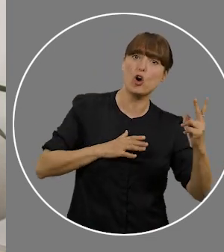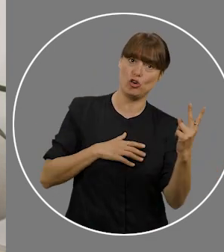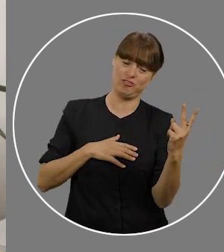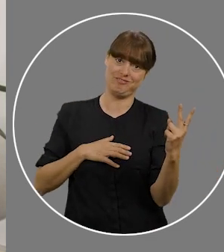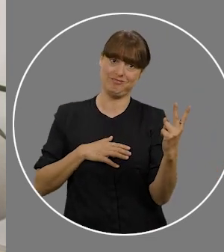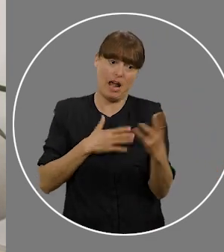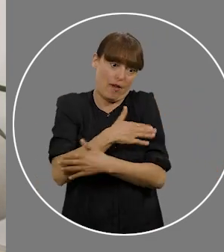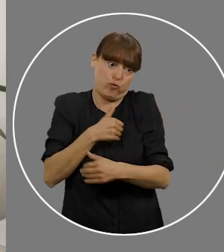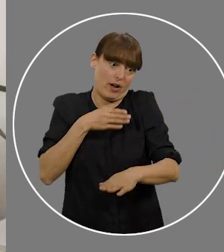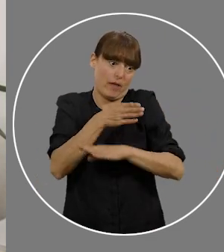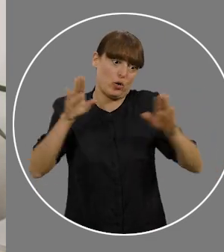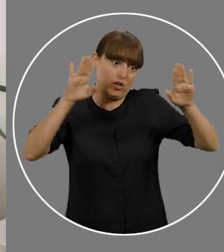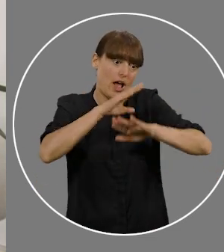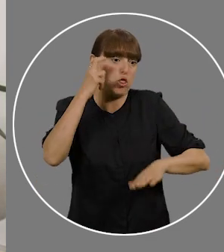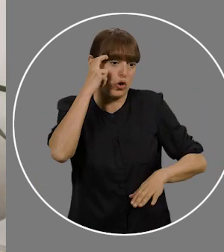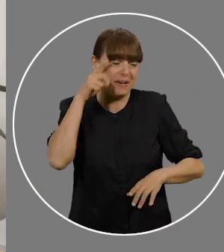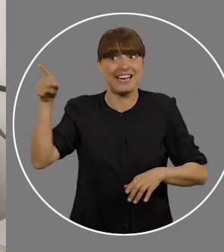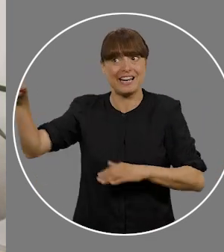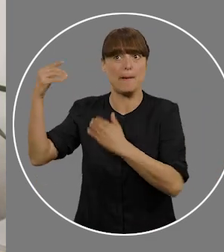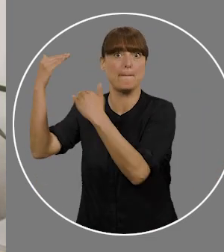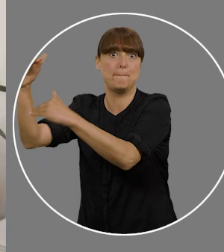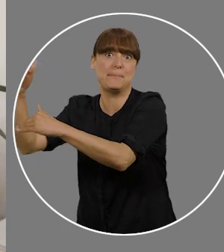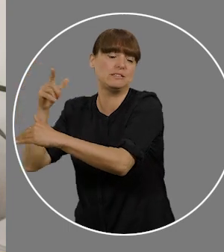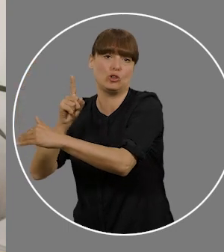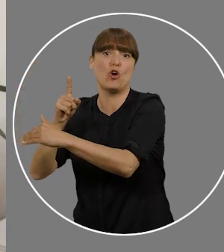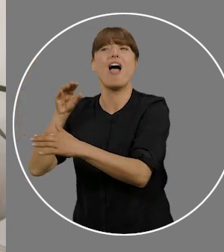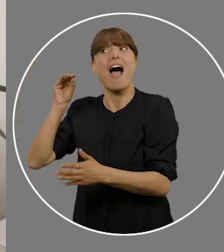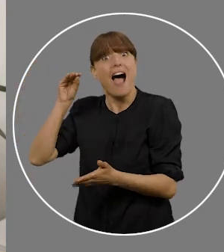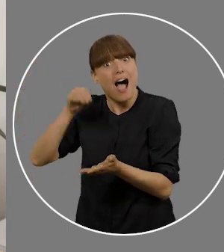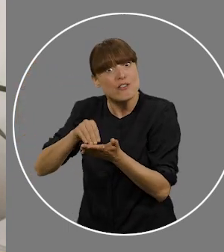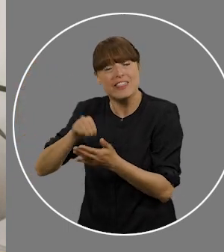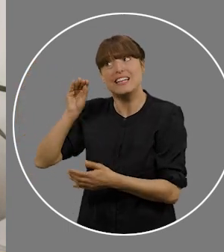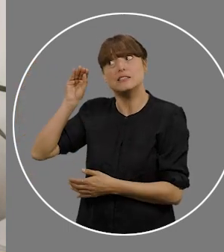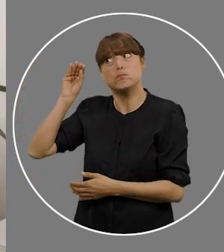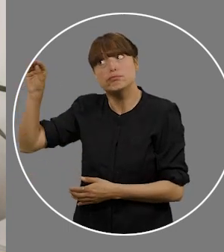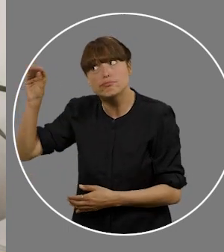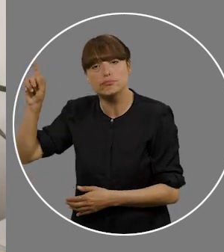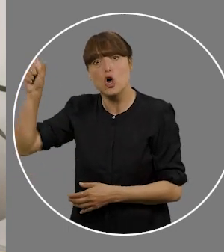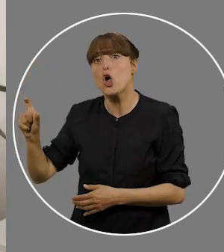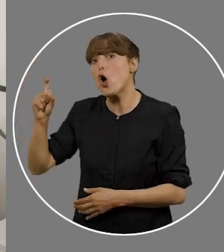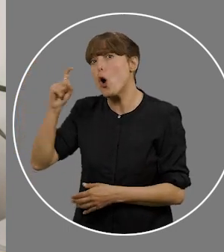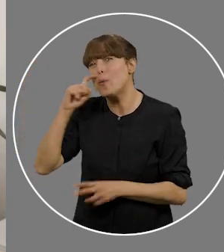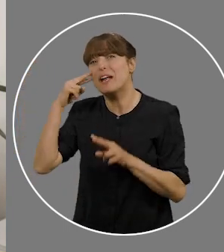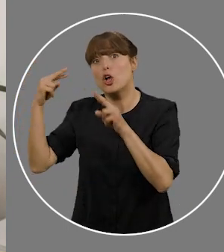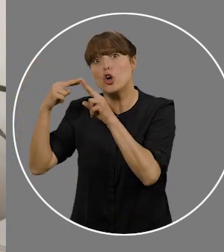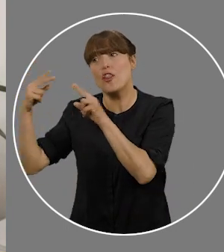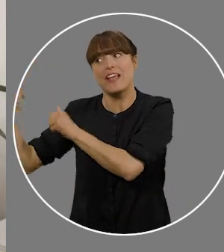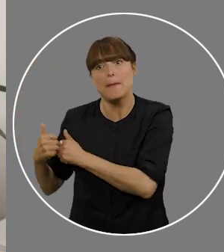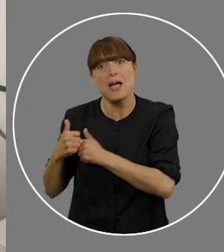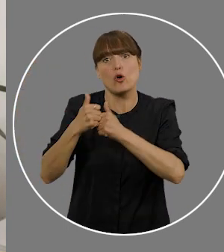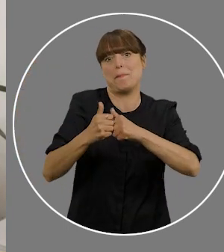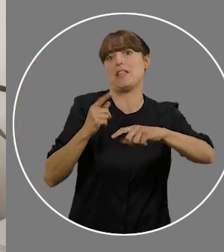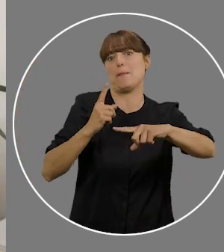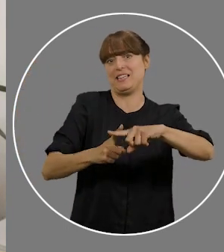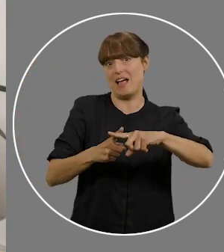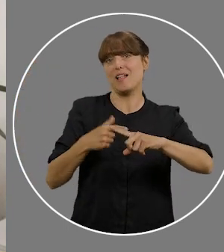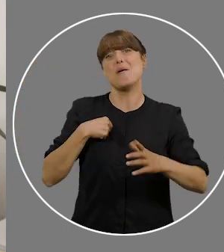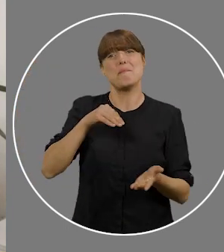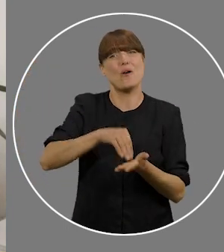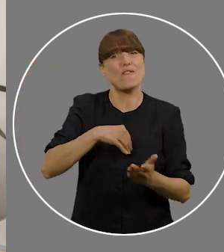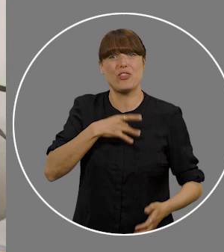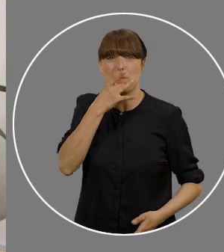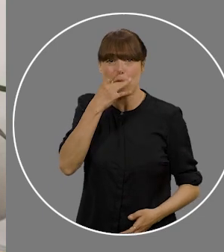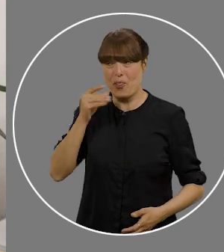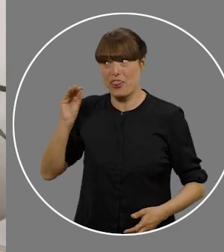Y a este Patricio. Sí, no, este Patricio lo llamaba yo muchas veces y me acompañaba. Si no hasta el refugio, por lo menos a la mitad